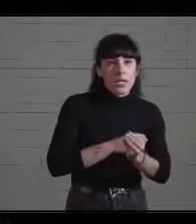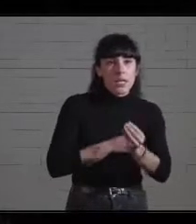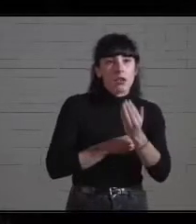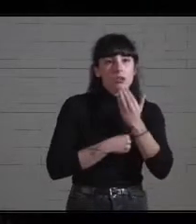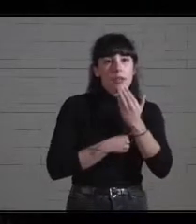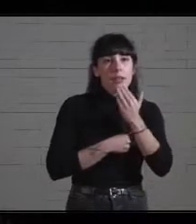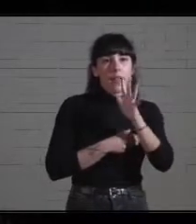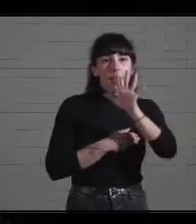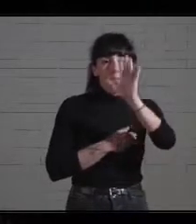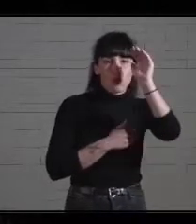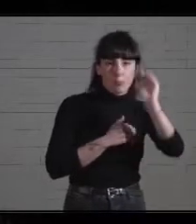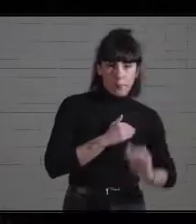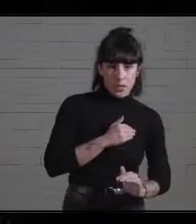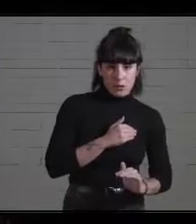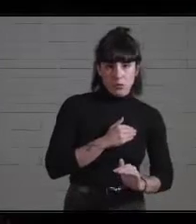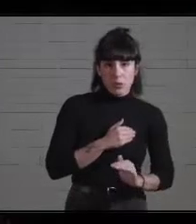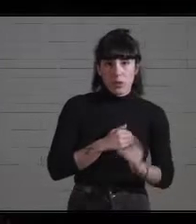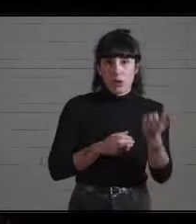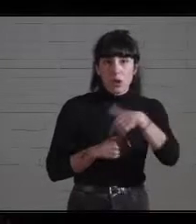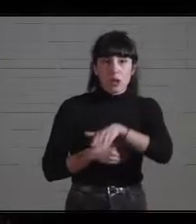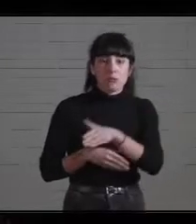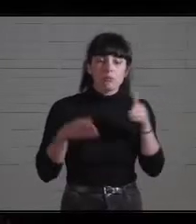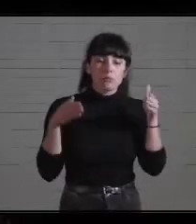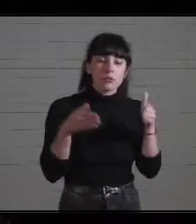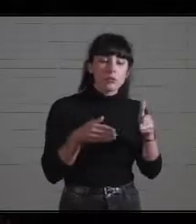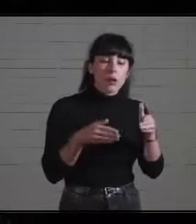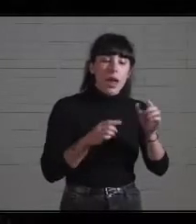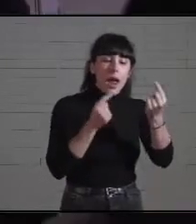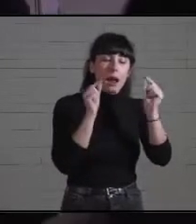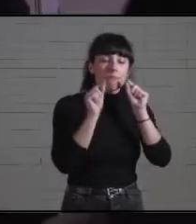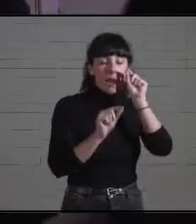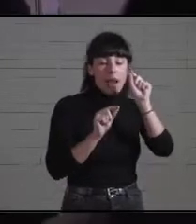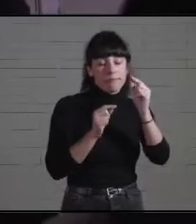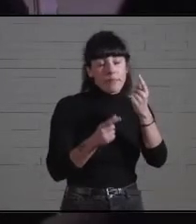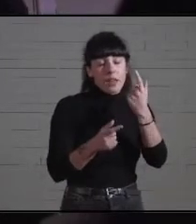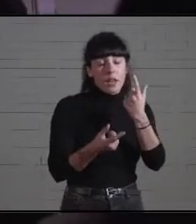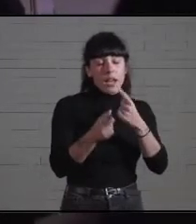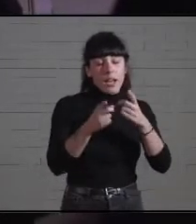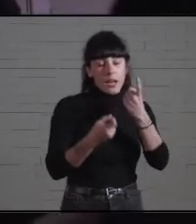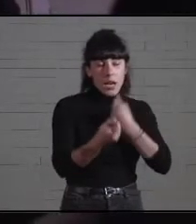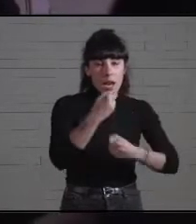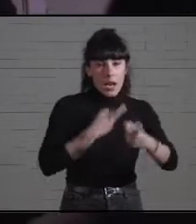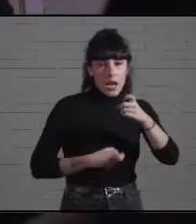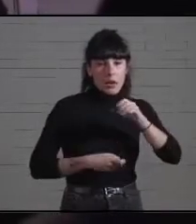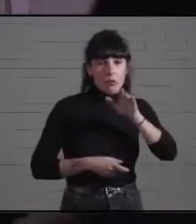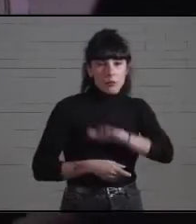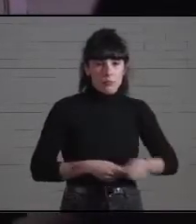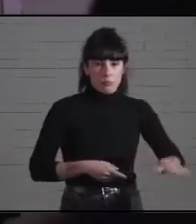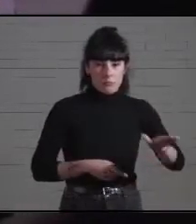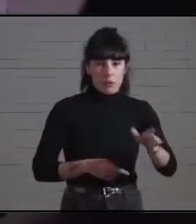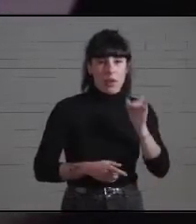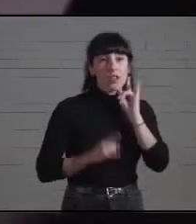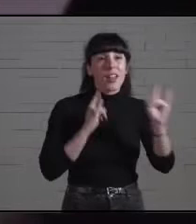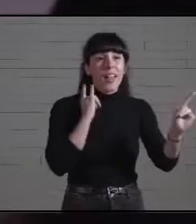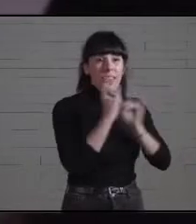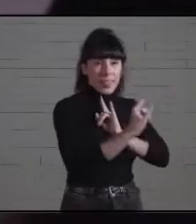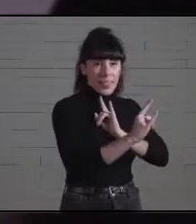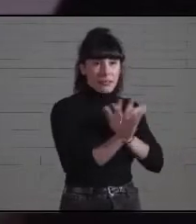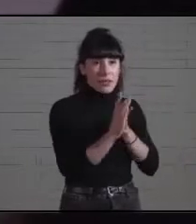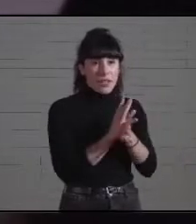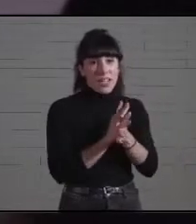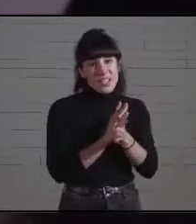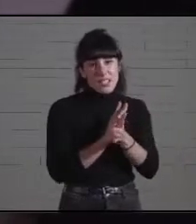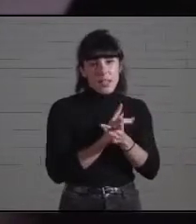submuestra con esta población. Ha sido una encuesta telefónica. Esto también es importante porque hay ciertos sesgos con